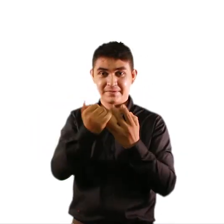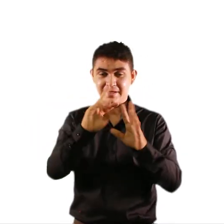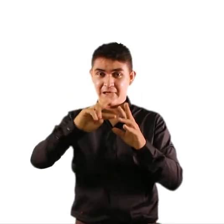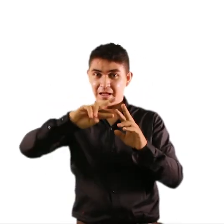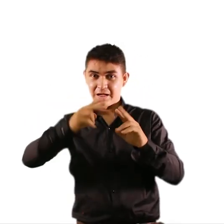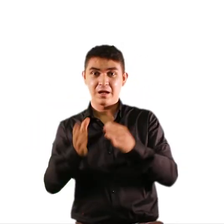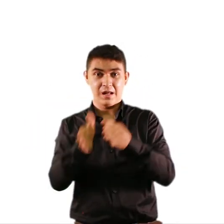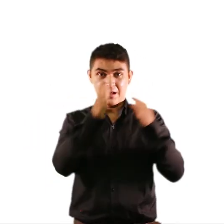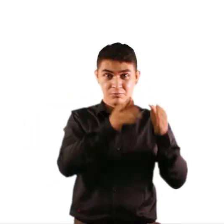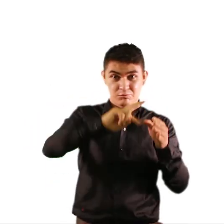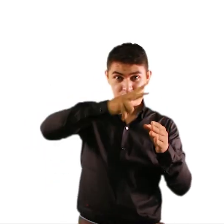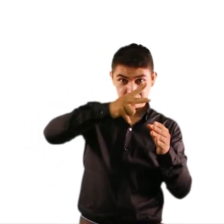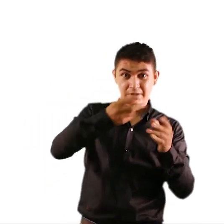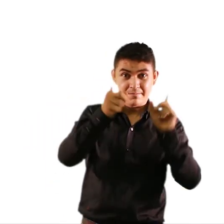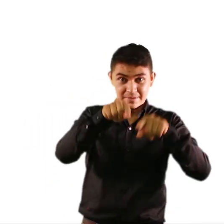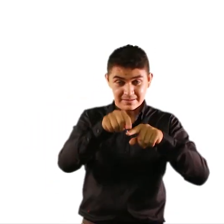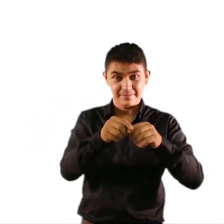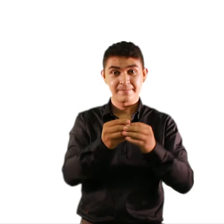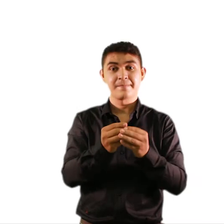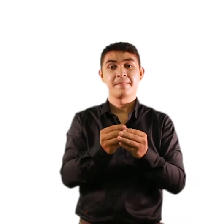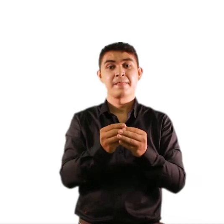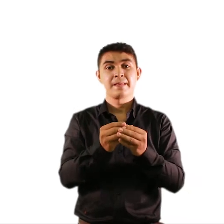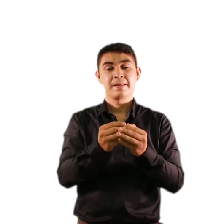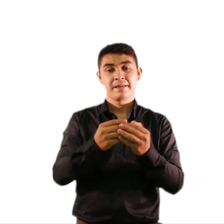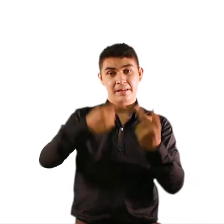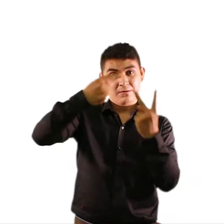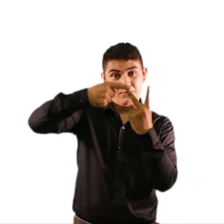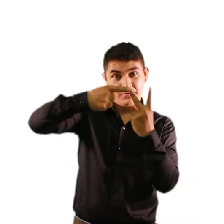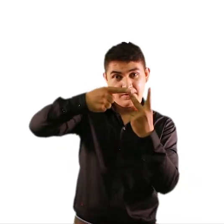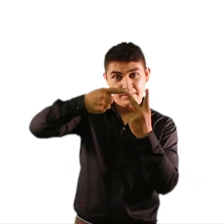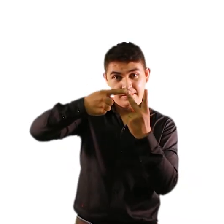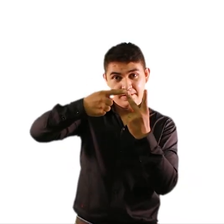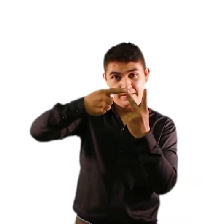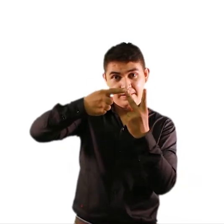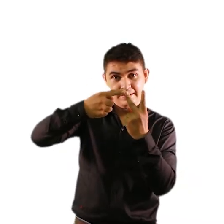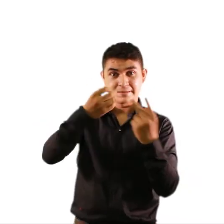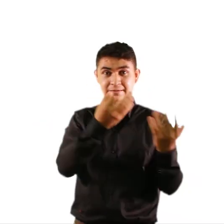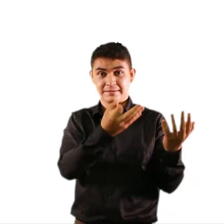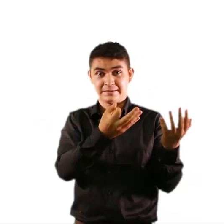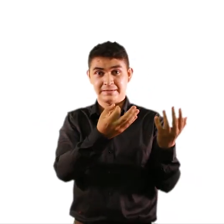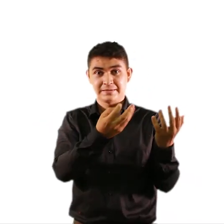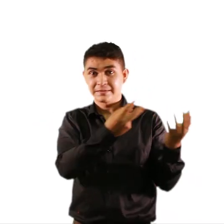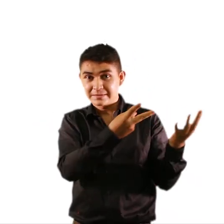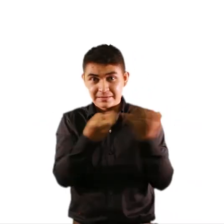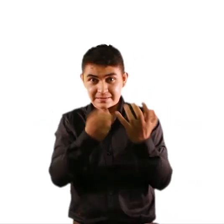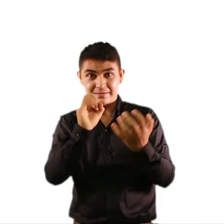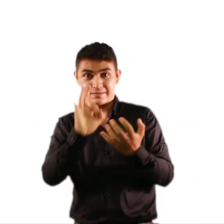lado calculamos raíz cuadrada de 703, obteniendo